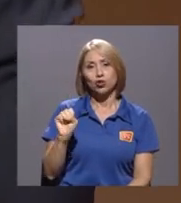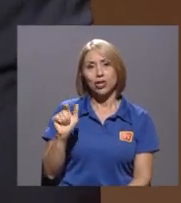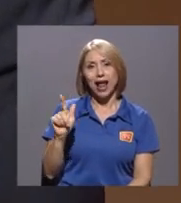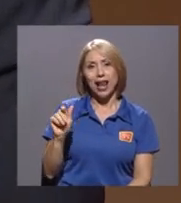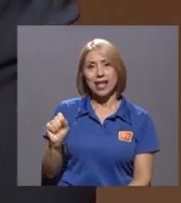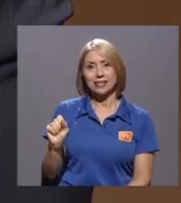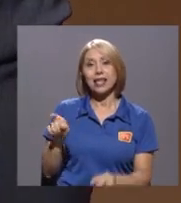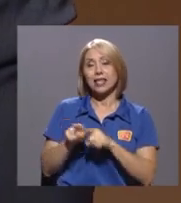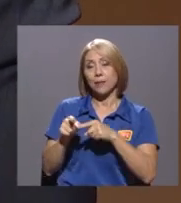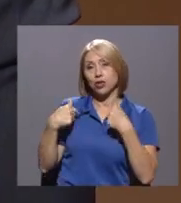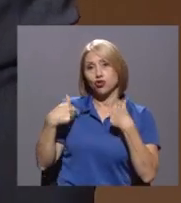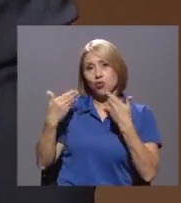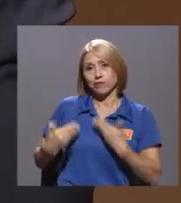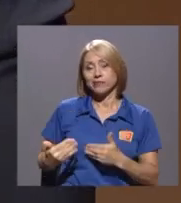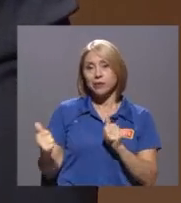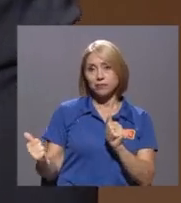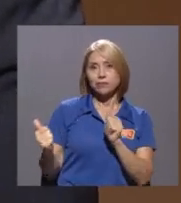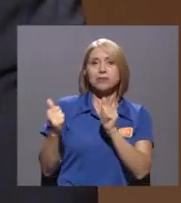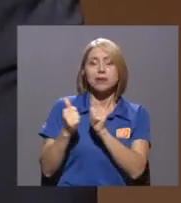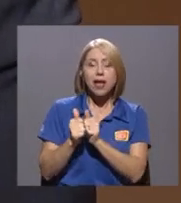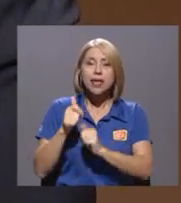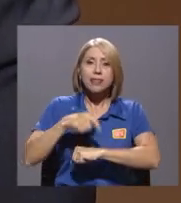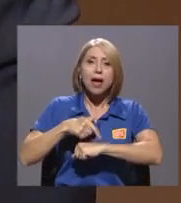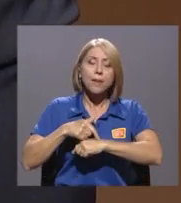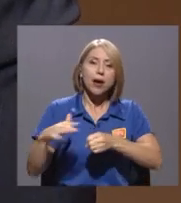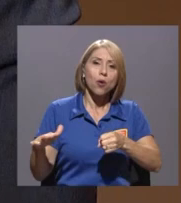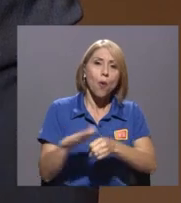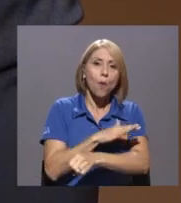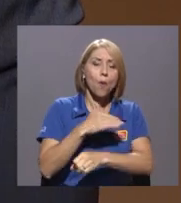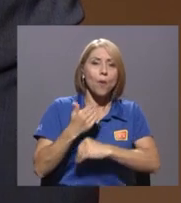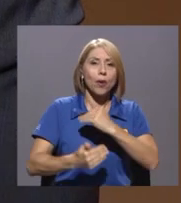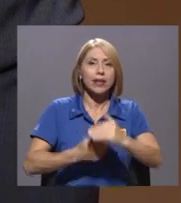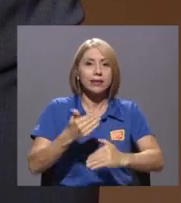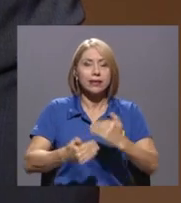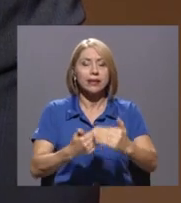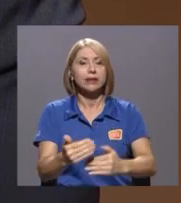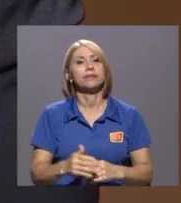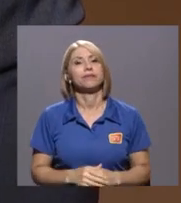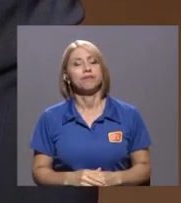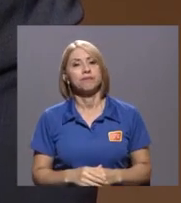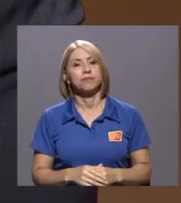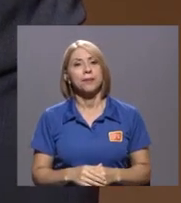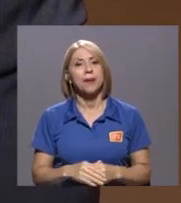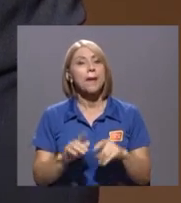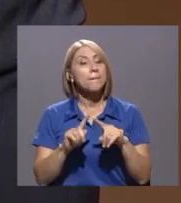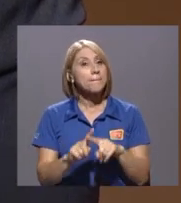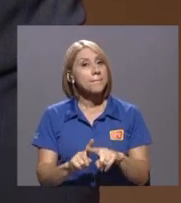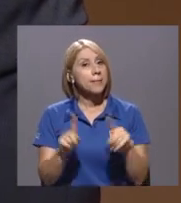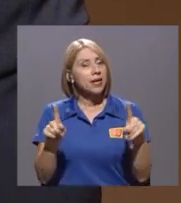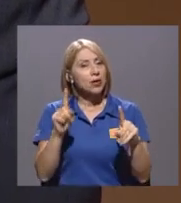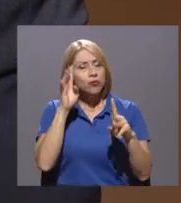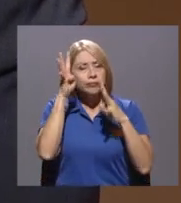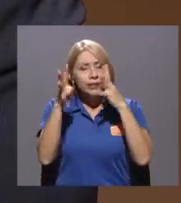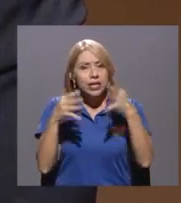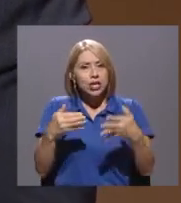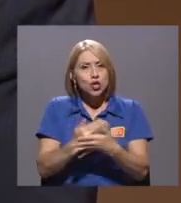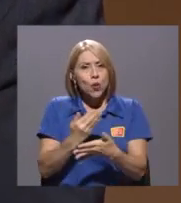esa etapa de completar ese proceso pero en innovación